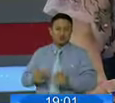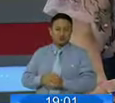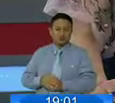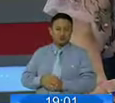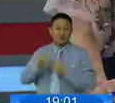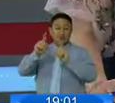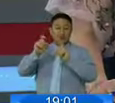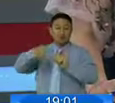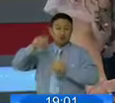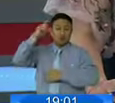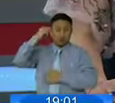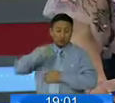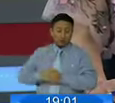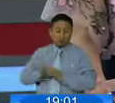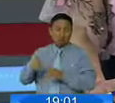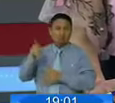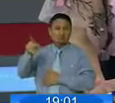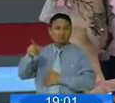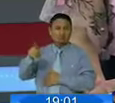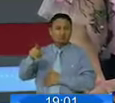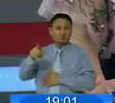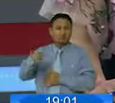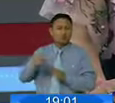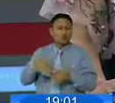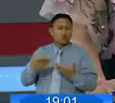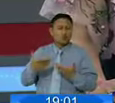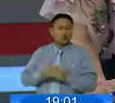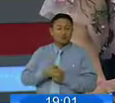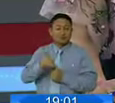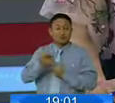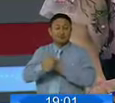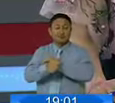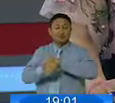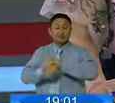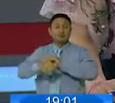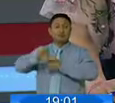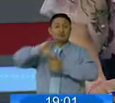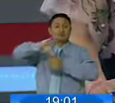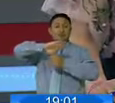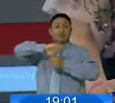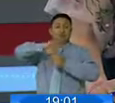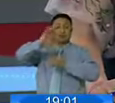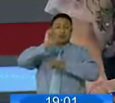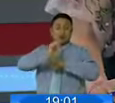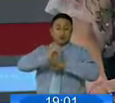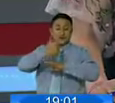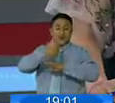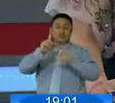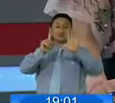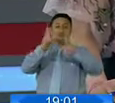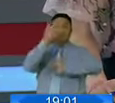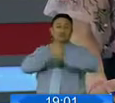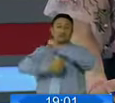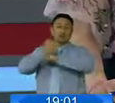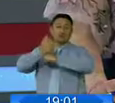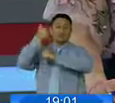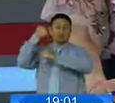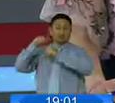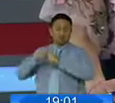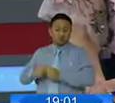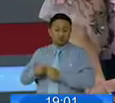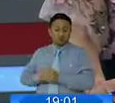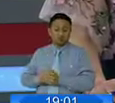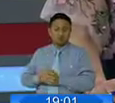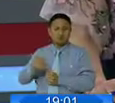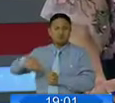gobierno nacional respecto a la situación del hacker asilado en la Embajada de Ecuador en Londres desde hace 6 años. Además, rechazan que